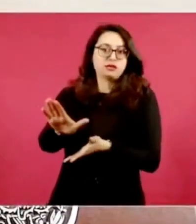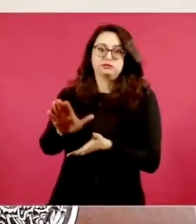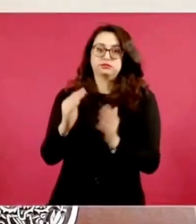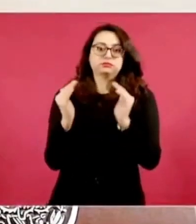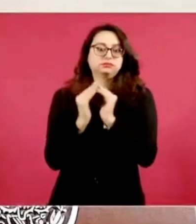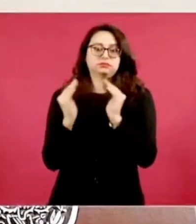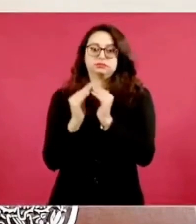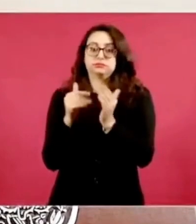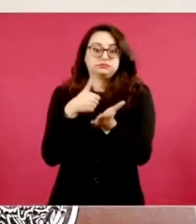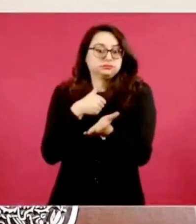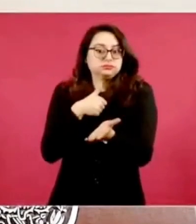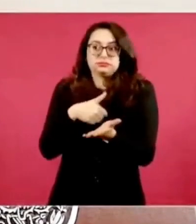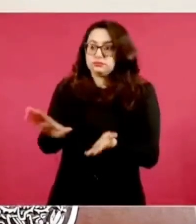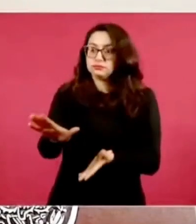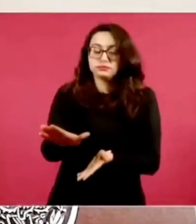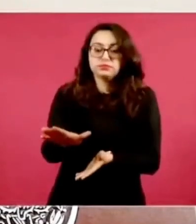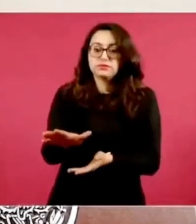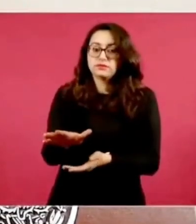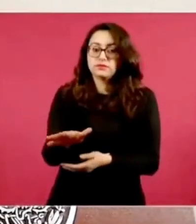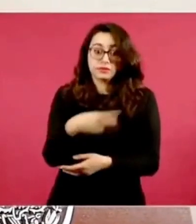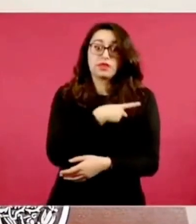se iban de la casa